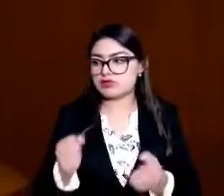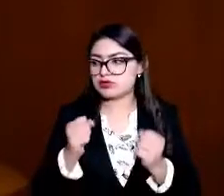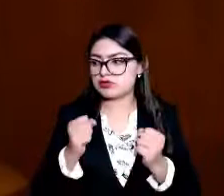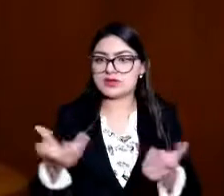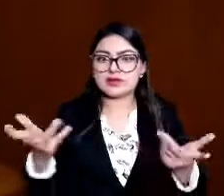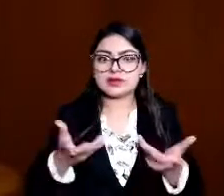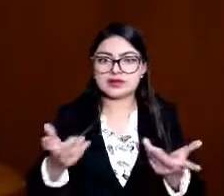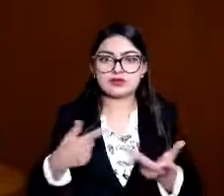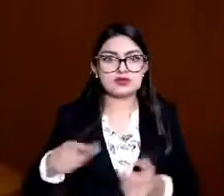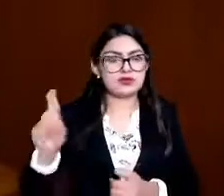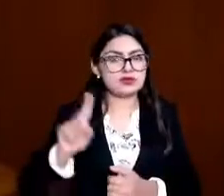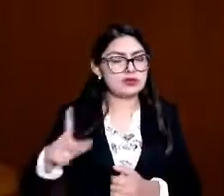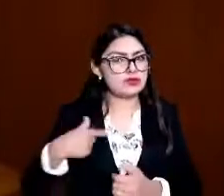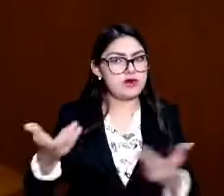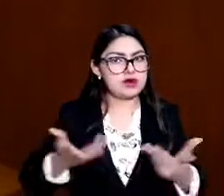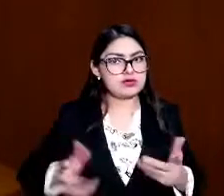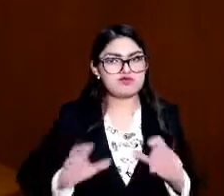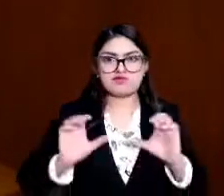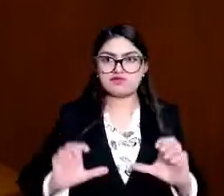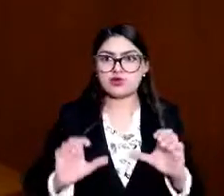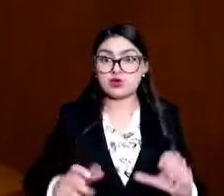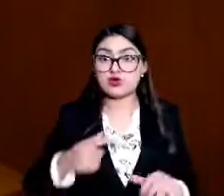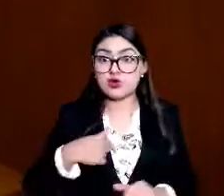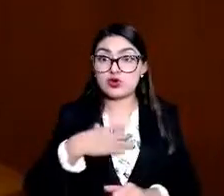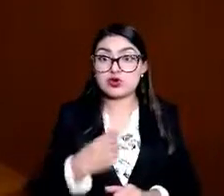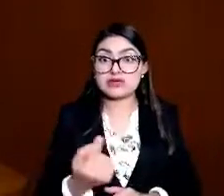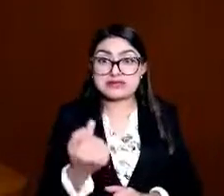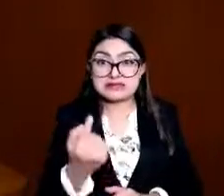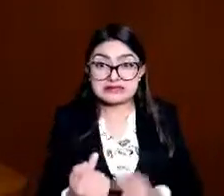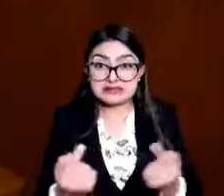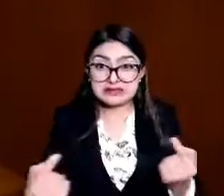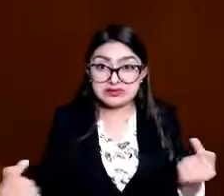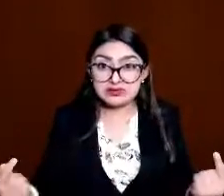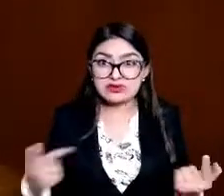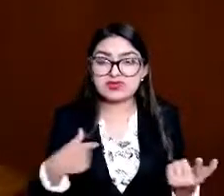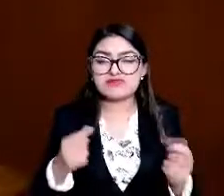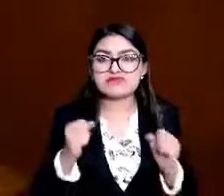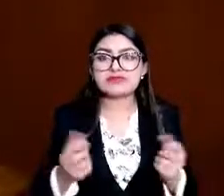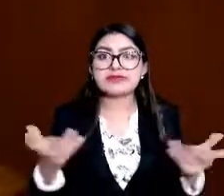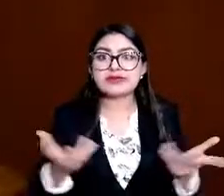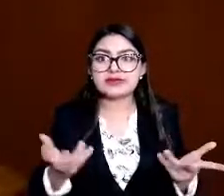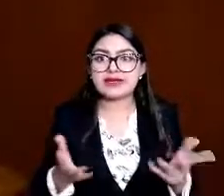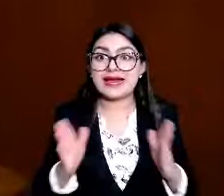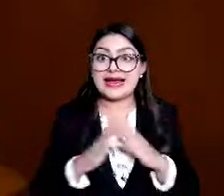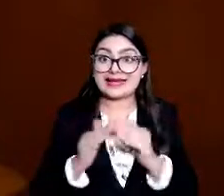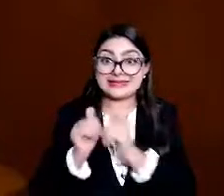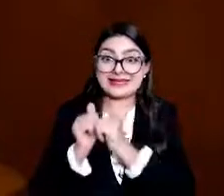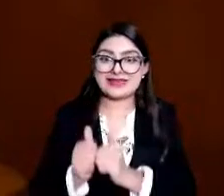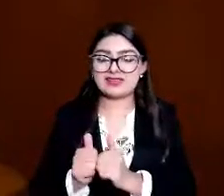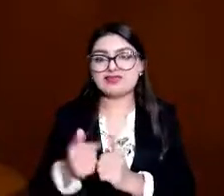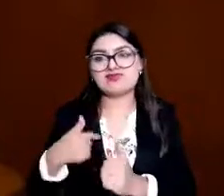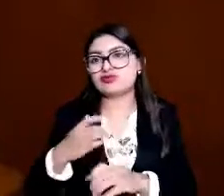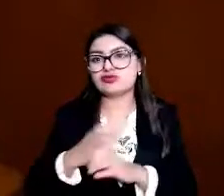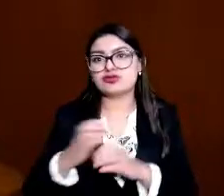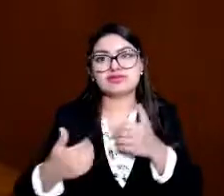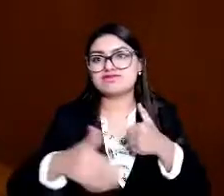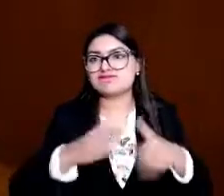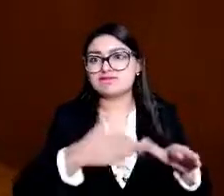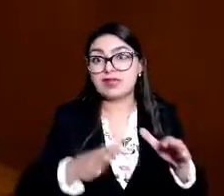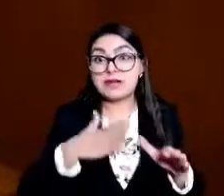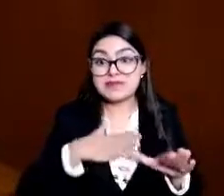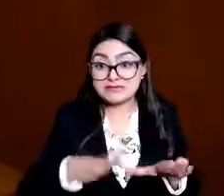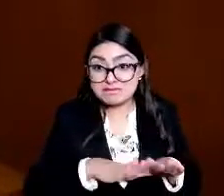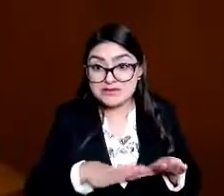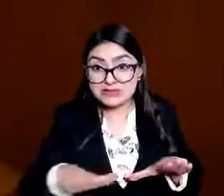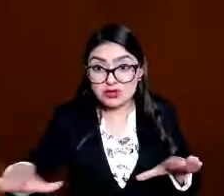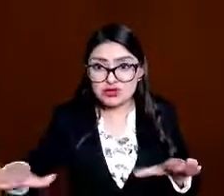cosas, porque yo tengo niños chiquitos y por seguridad ya no es estable esto. Mis pisos están cuarteados, mis paredes